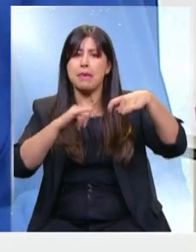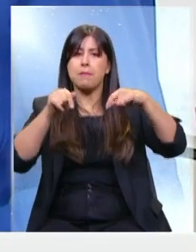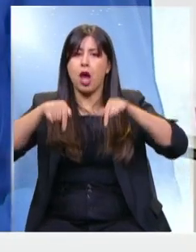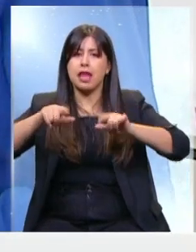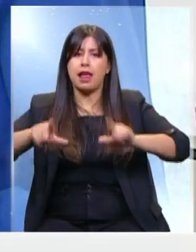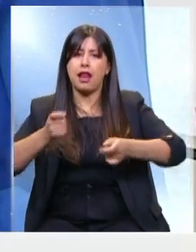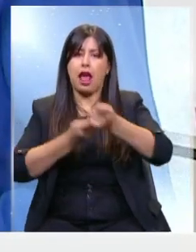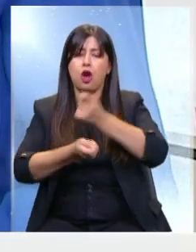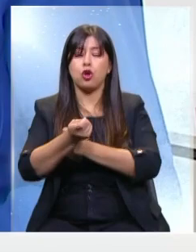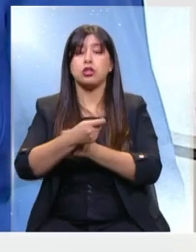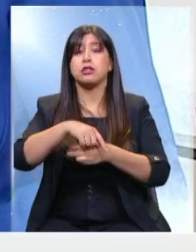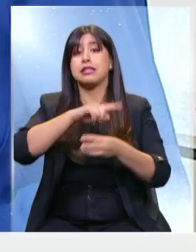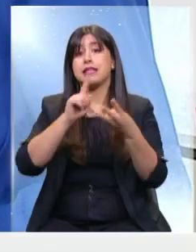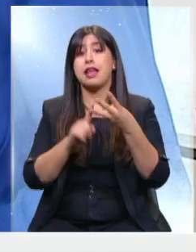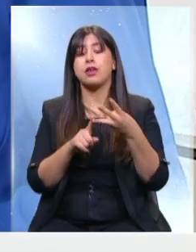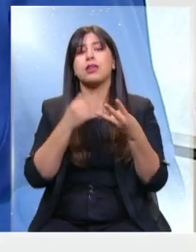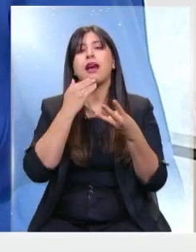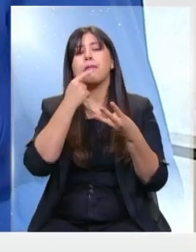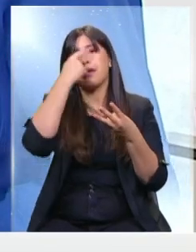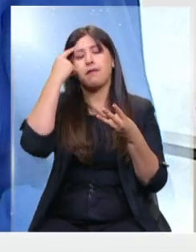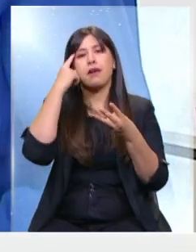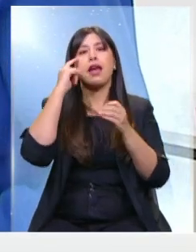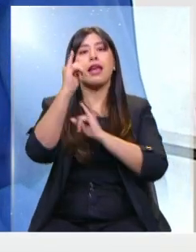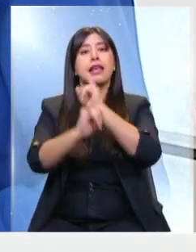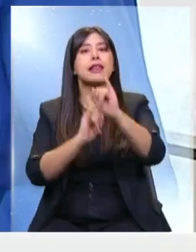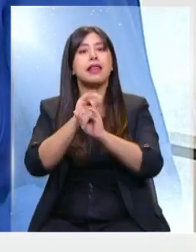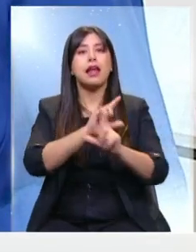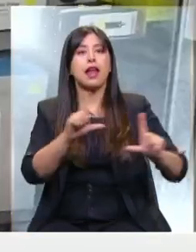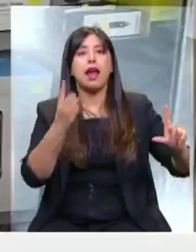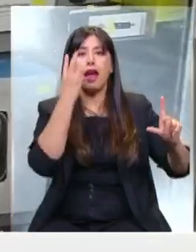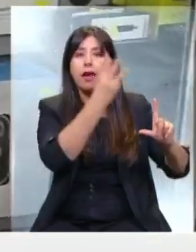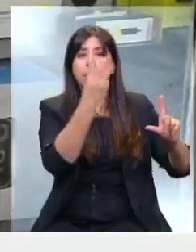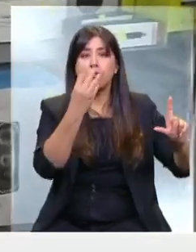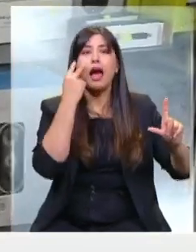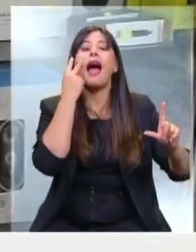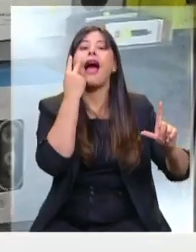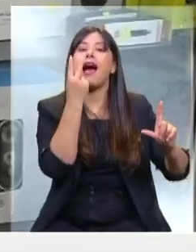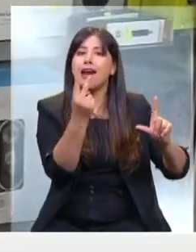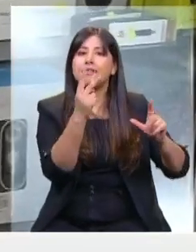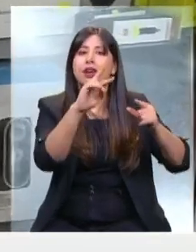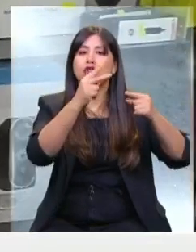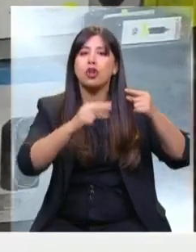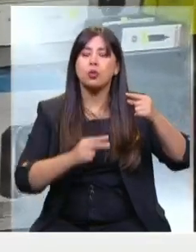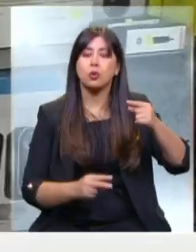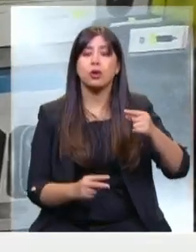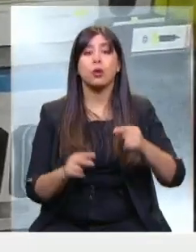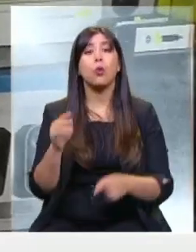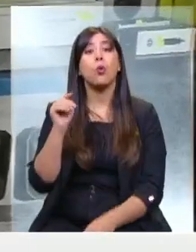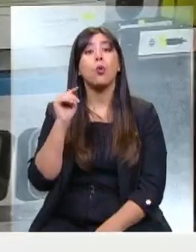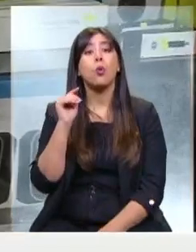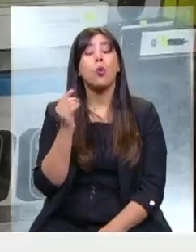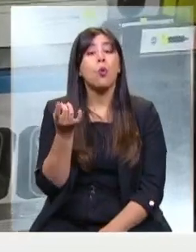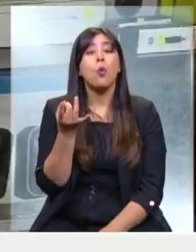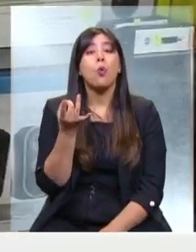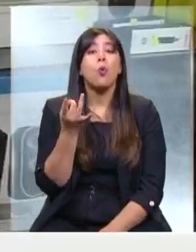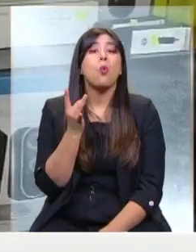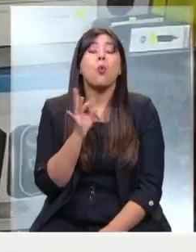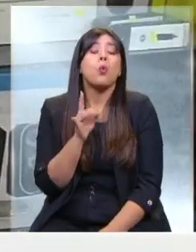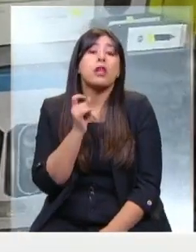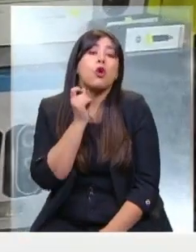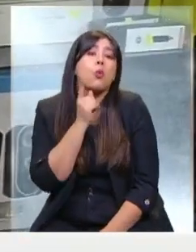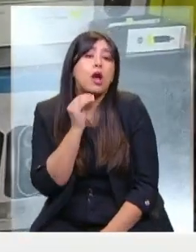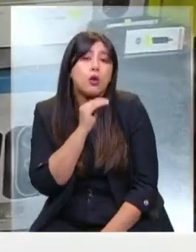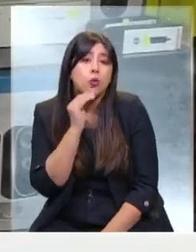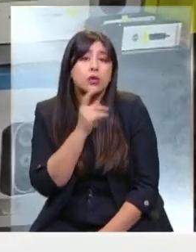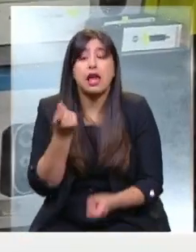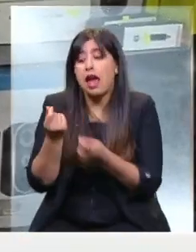esté en el portal de internet donde se ven sus transacciones. Y el único medio de pago que está ocupando la gente ya es tarjeta, porque